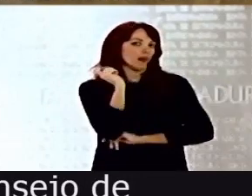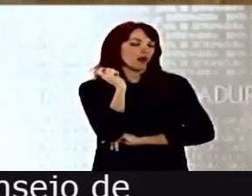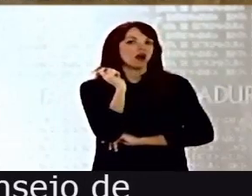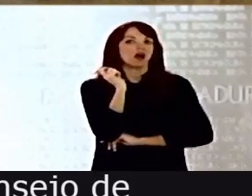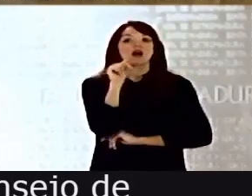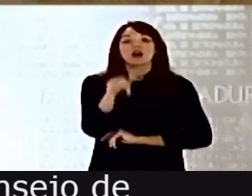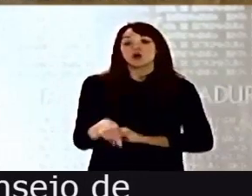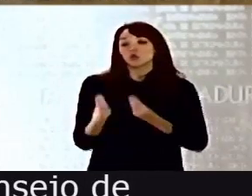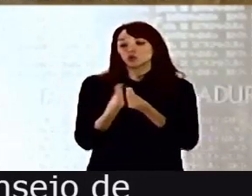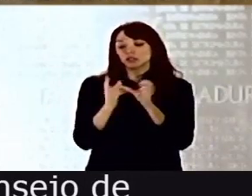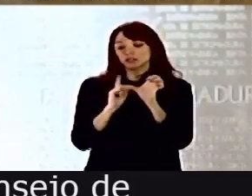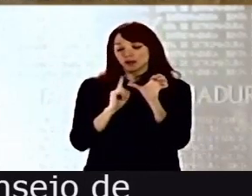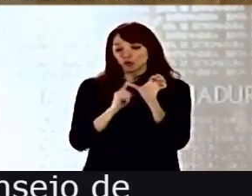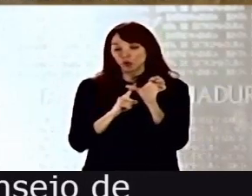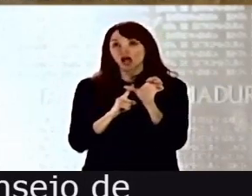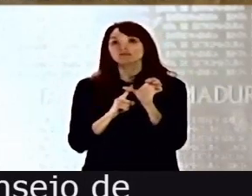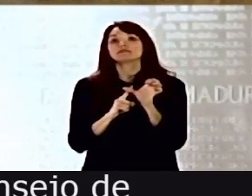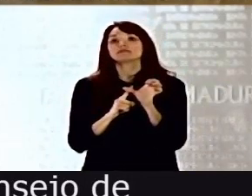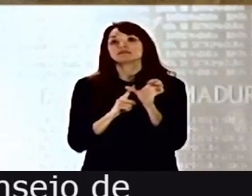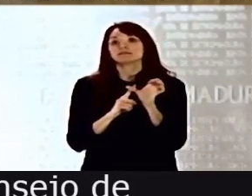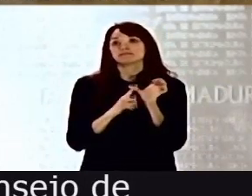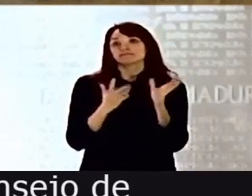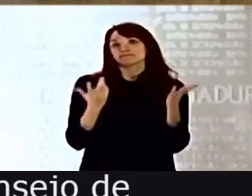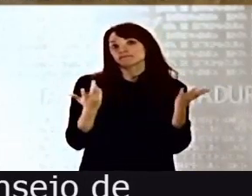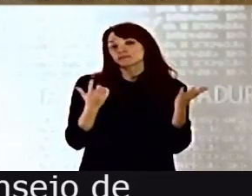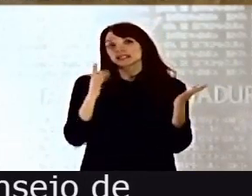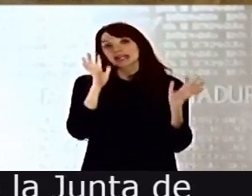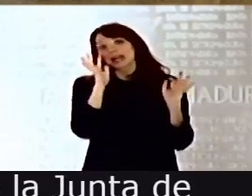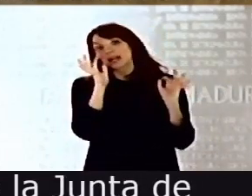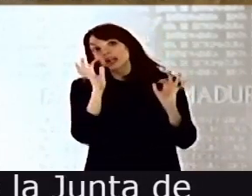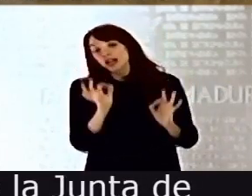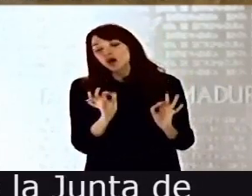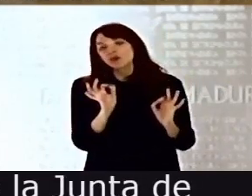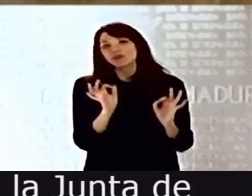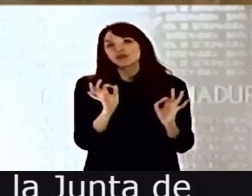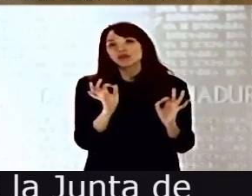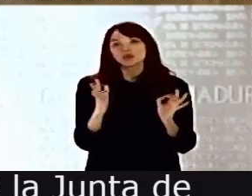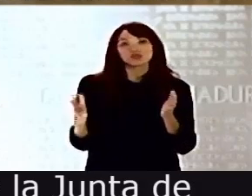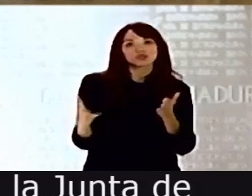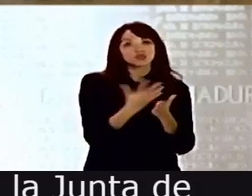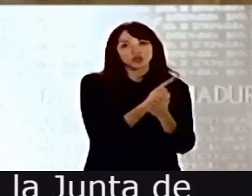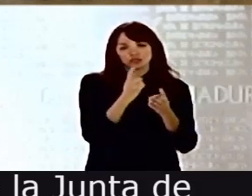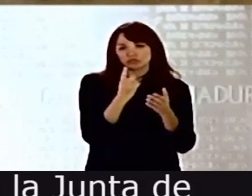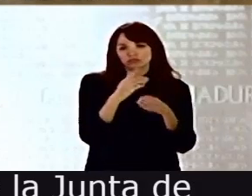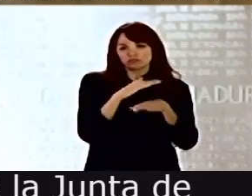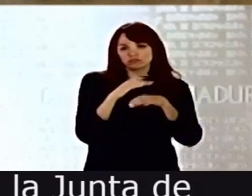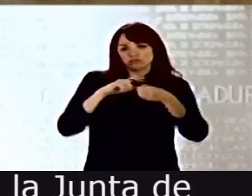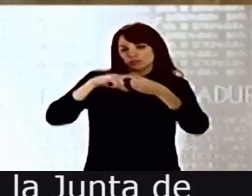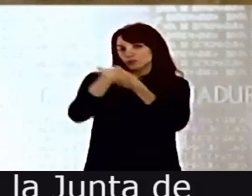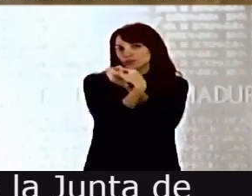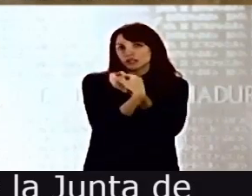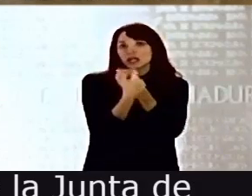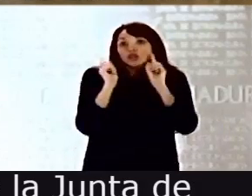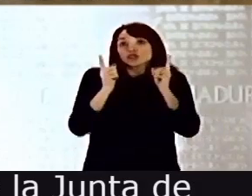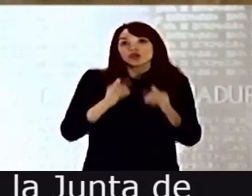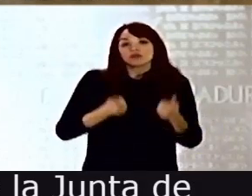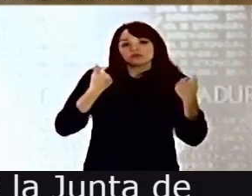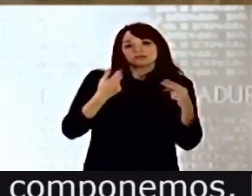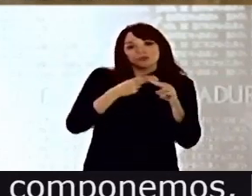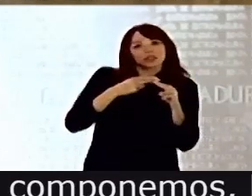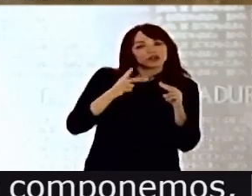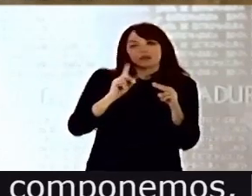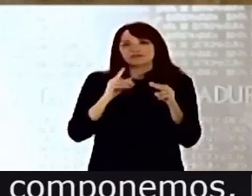la Junta de Extremadura, y yo creo que desde todos los que la componemos, no solo los responsables